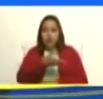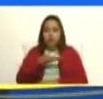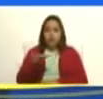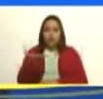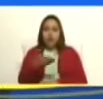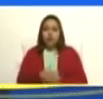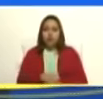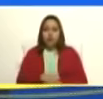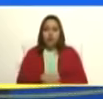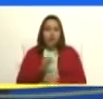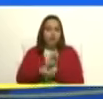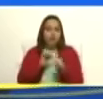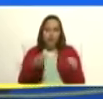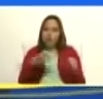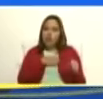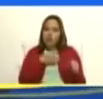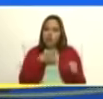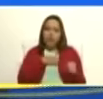es imposible